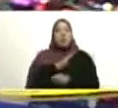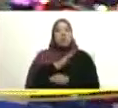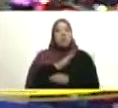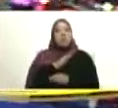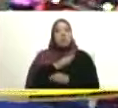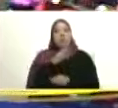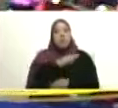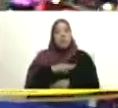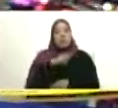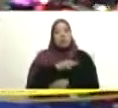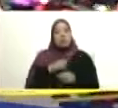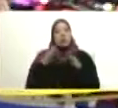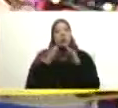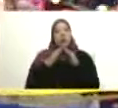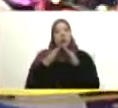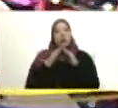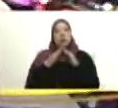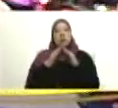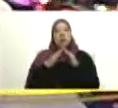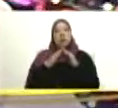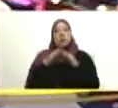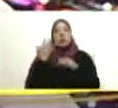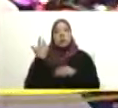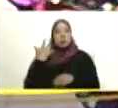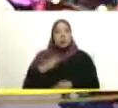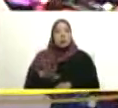gran misión Vivienda Venezuela, Naguará.